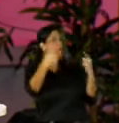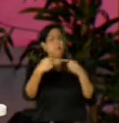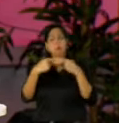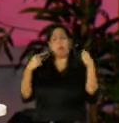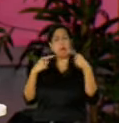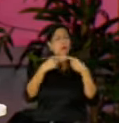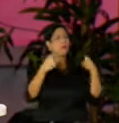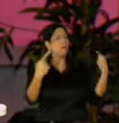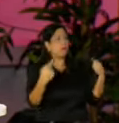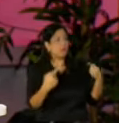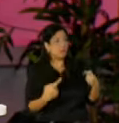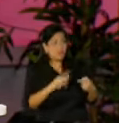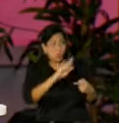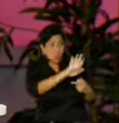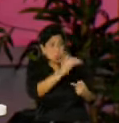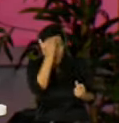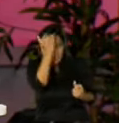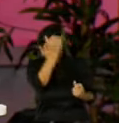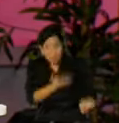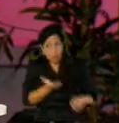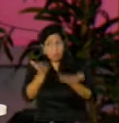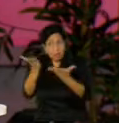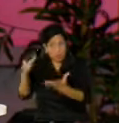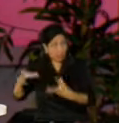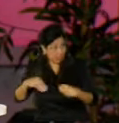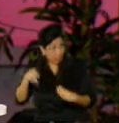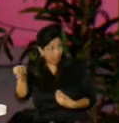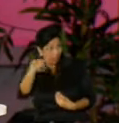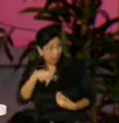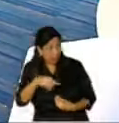gobierno central, ¿cuánto peso tienen las recomendaciones del Task Force?